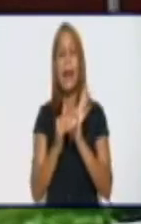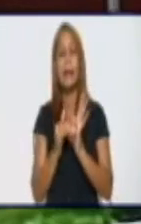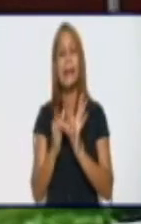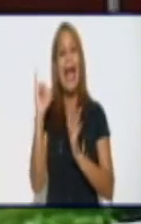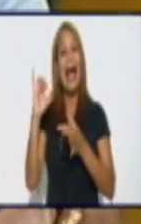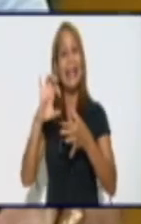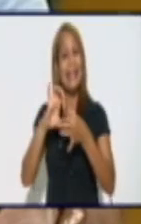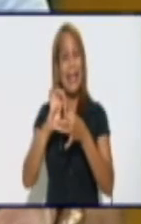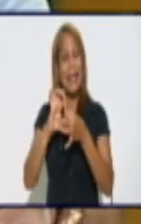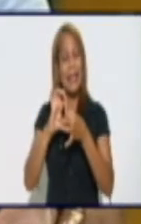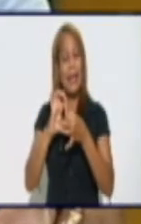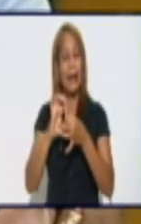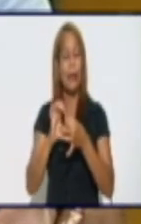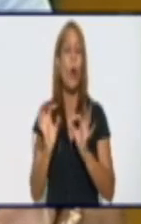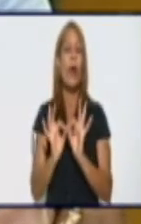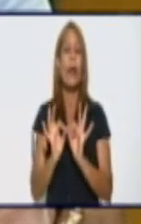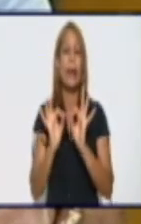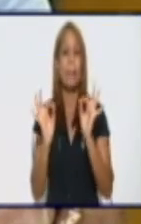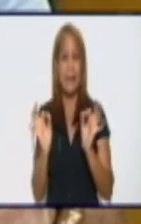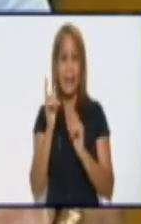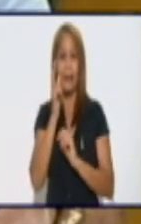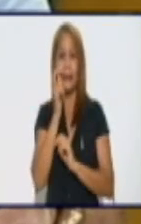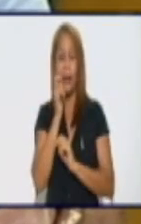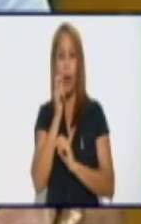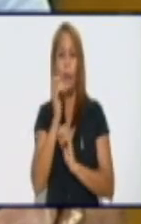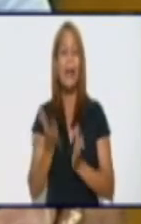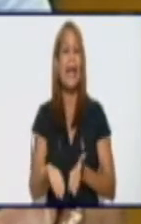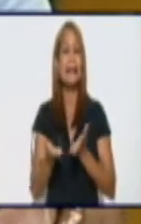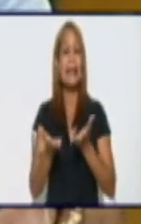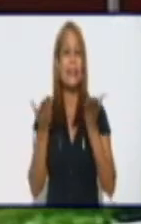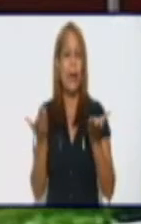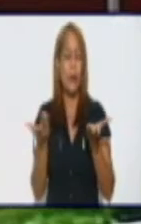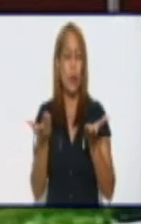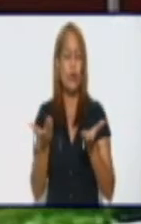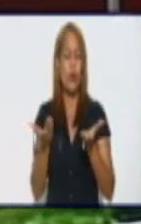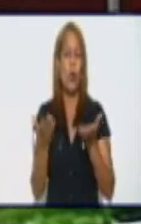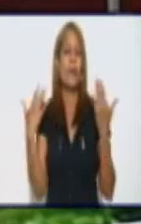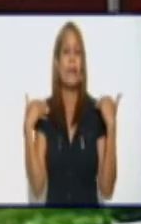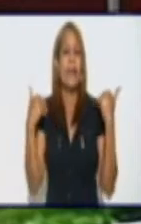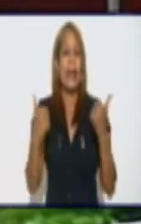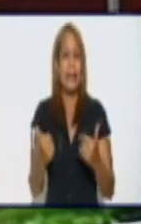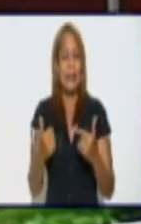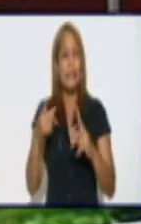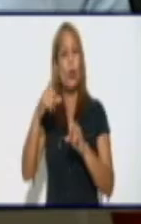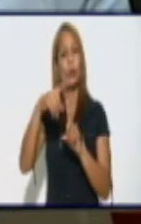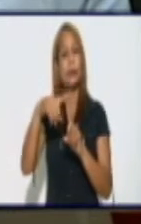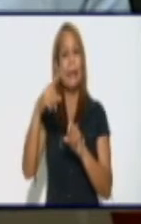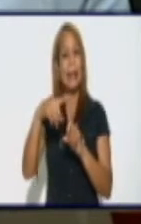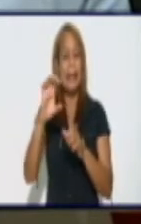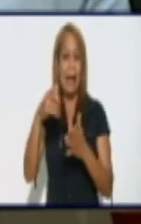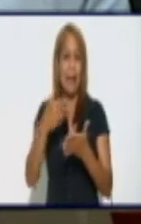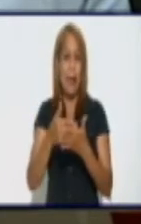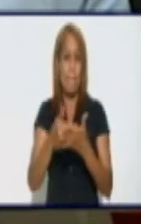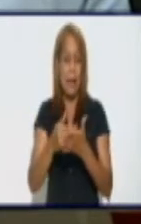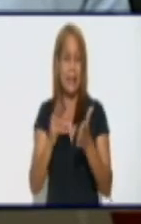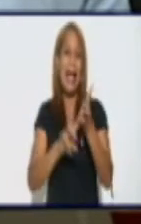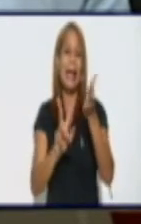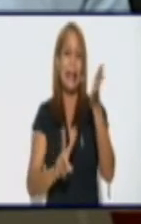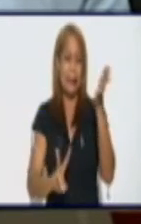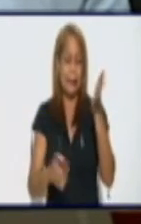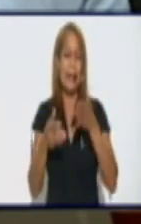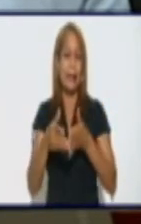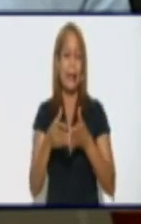daniel solís especialista de desarrollo de la dirección técnica de la empresa eléctrica de granma buenas tardes solicitan hasta desayuno es para ti para